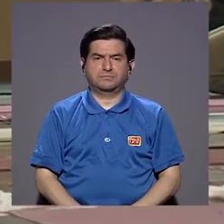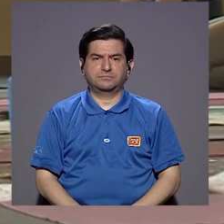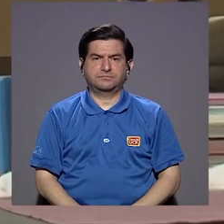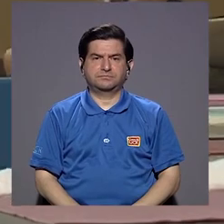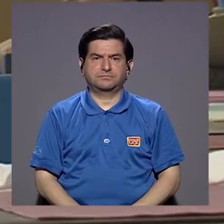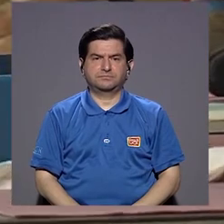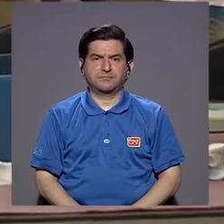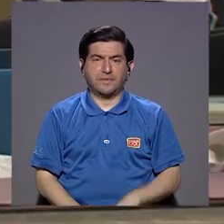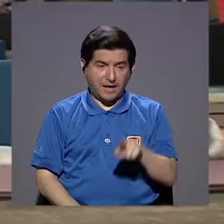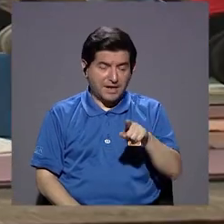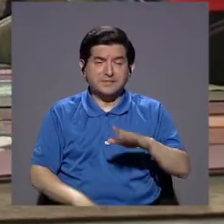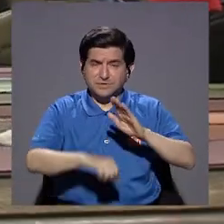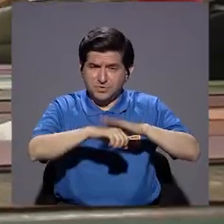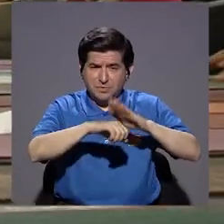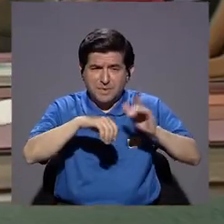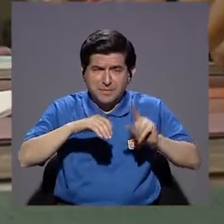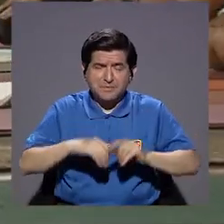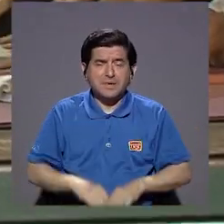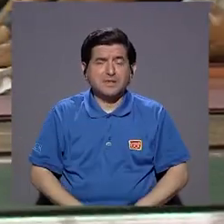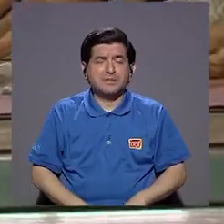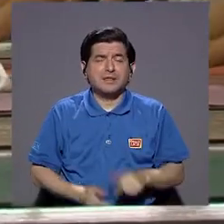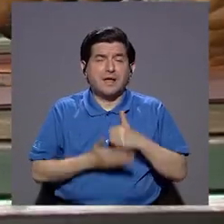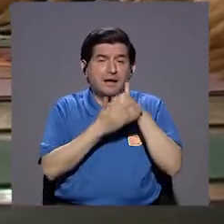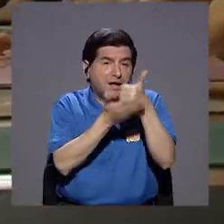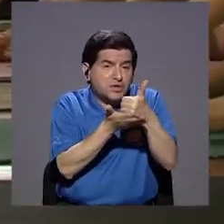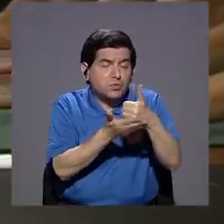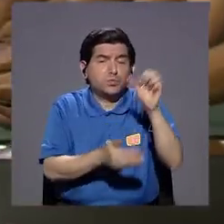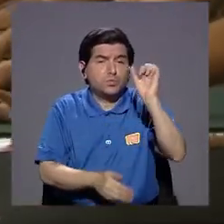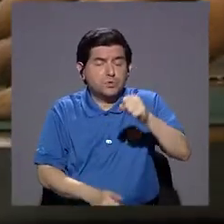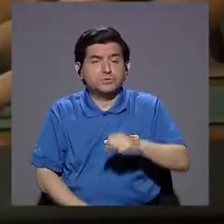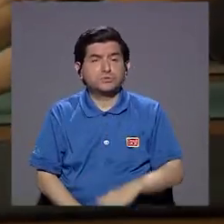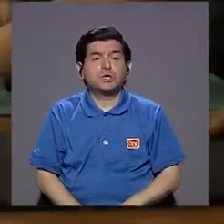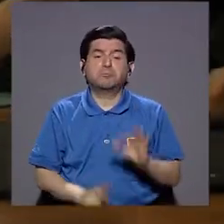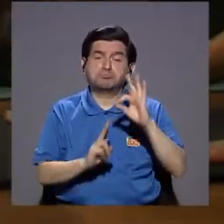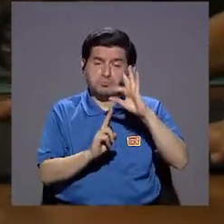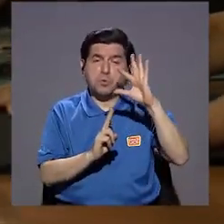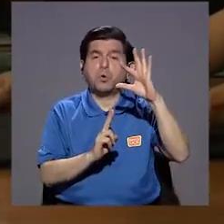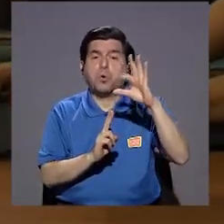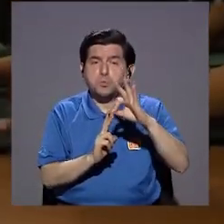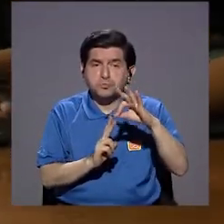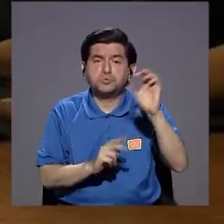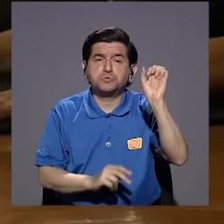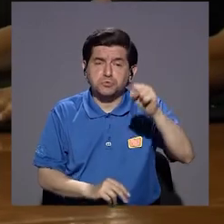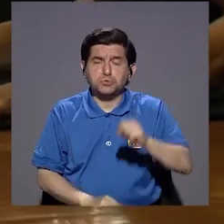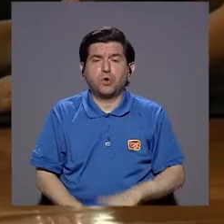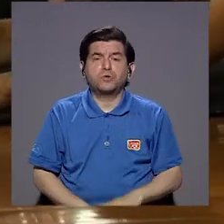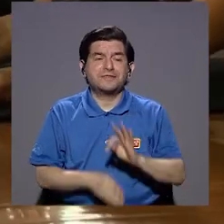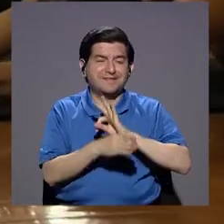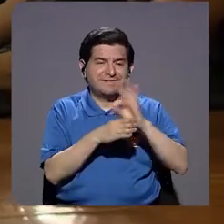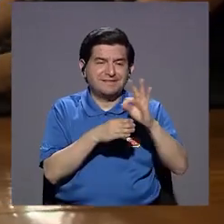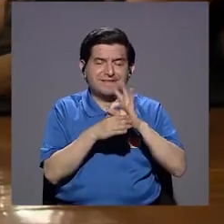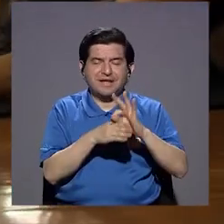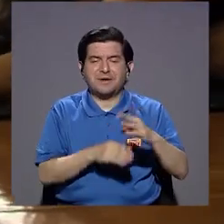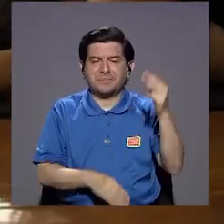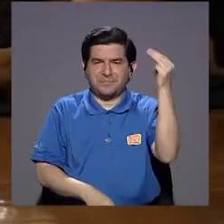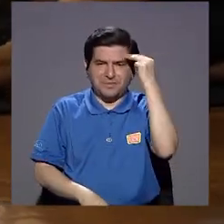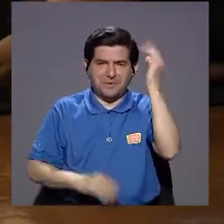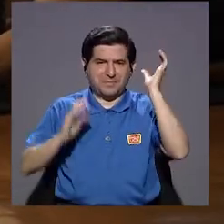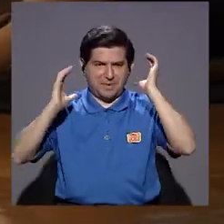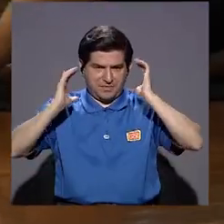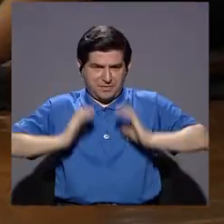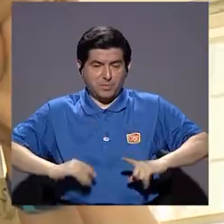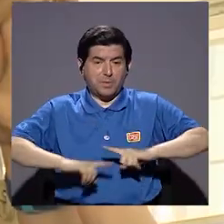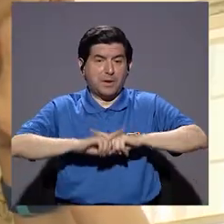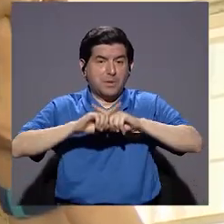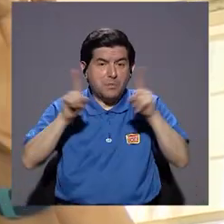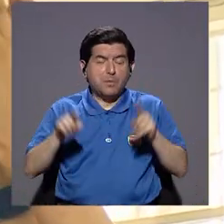es una válvula de escape. Es una válvula de escape o es una opción, es una terapia mente-cuerpo